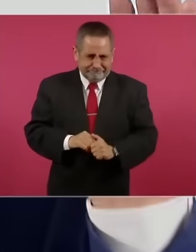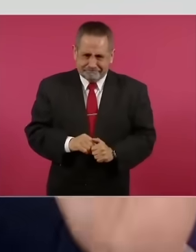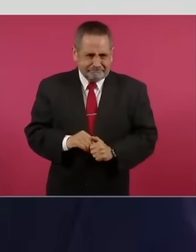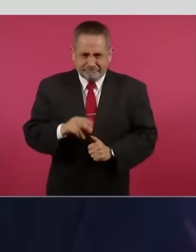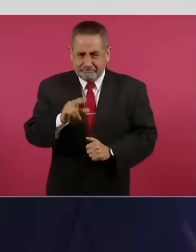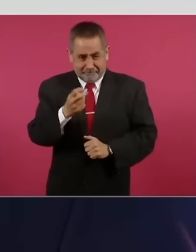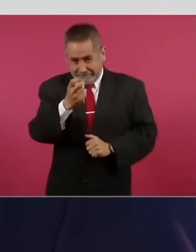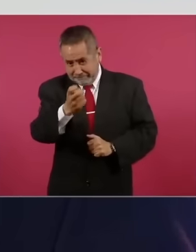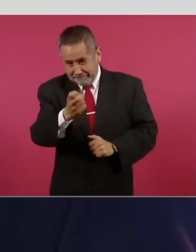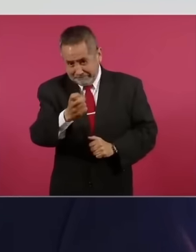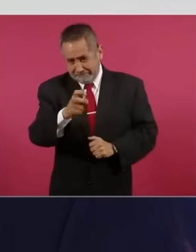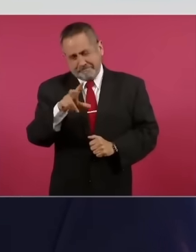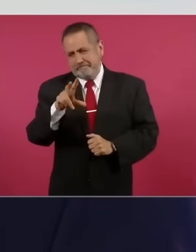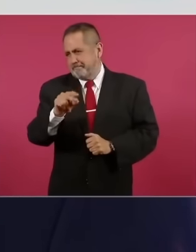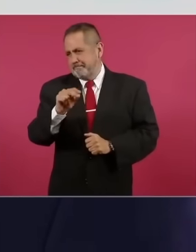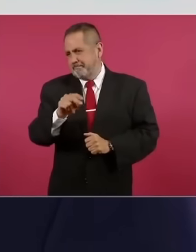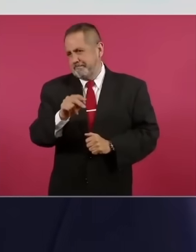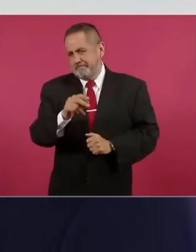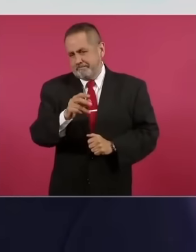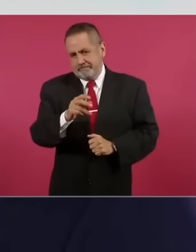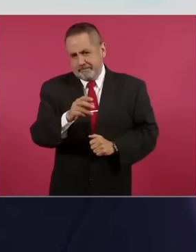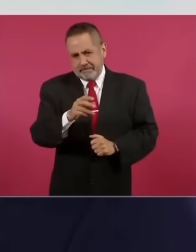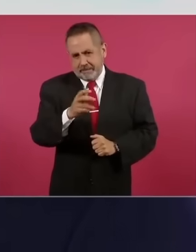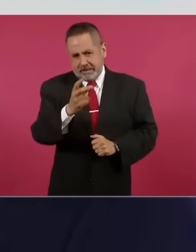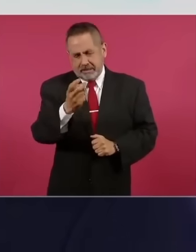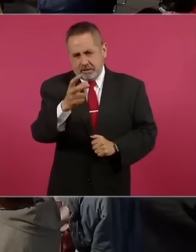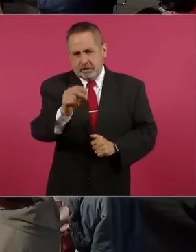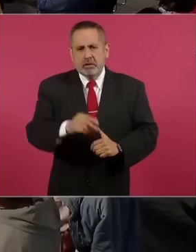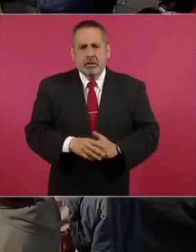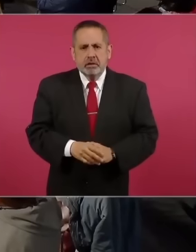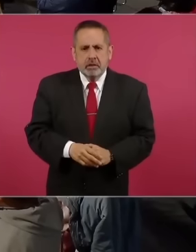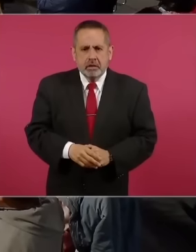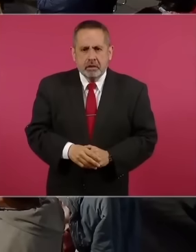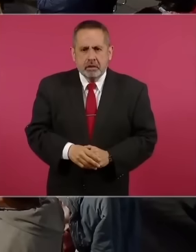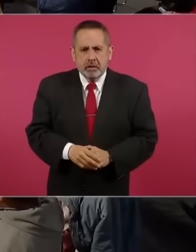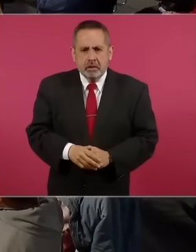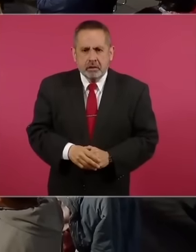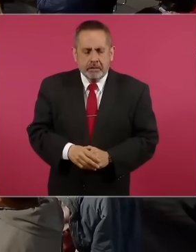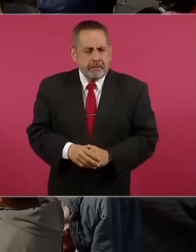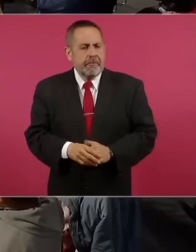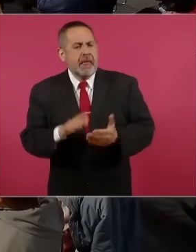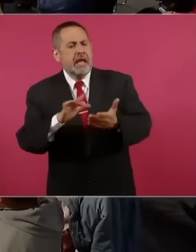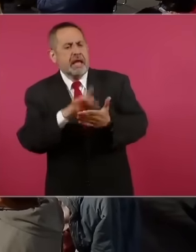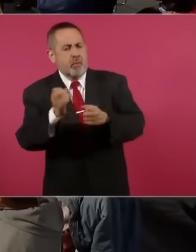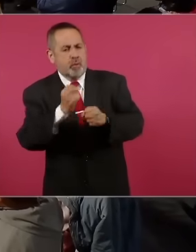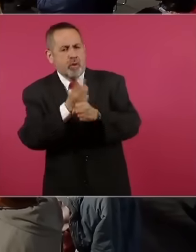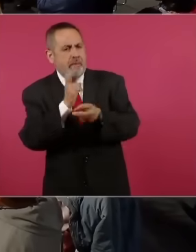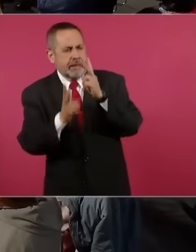no es así. Gracias por la oportunidad de conversar. Gracias, señor presidente.